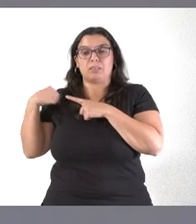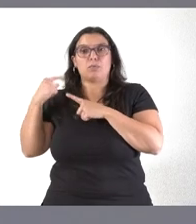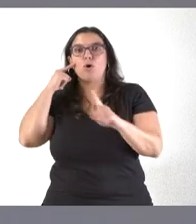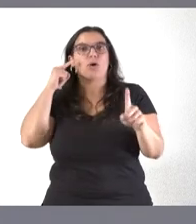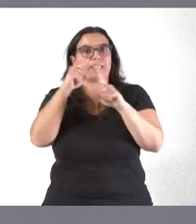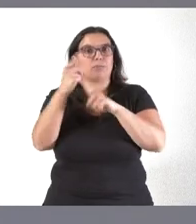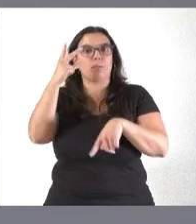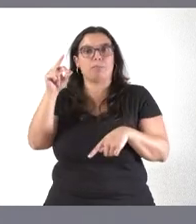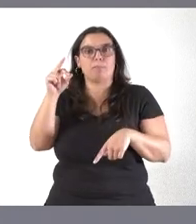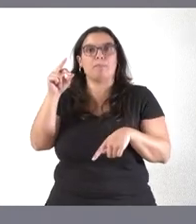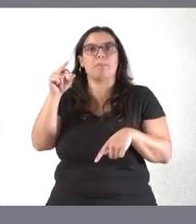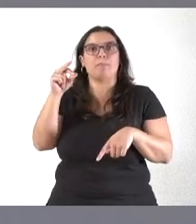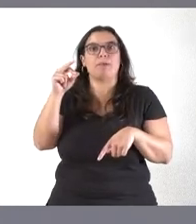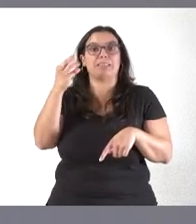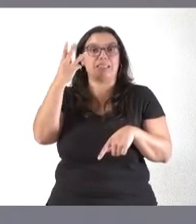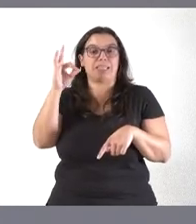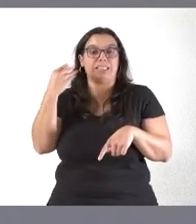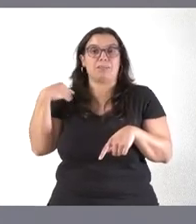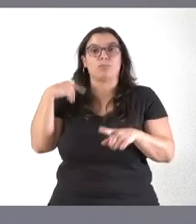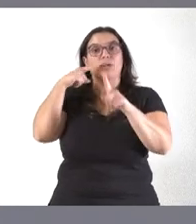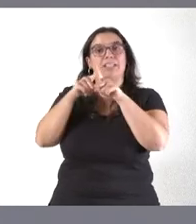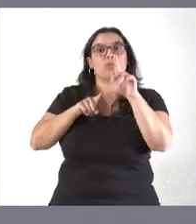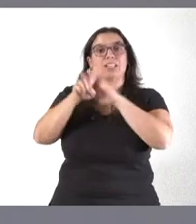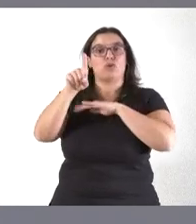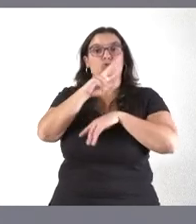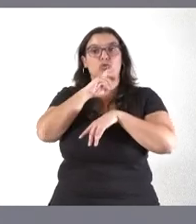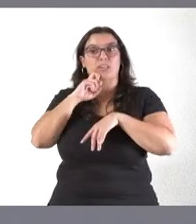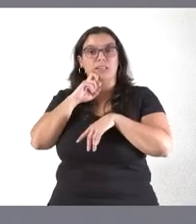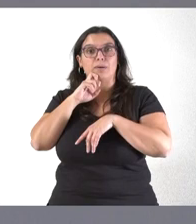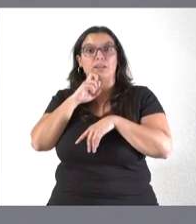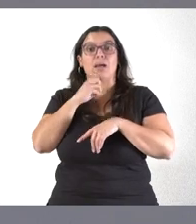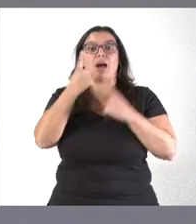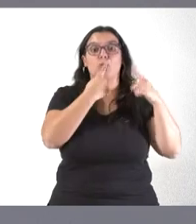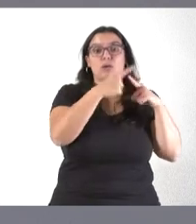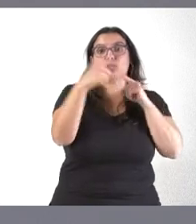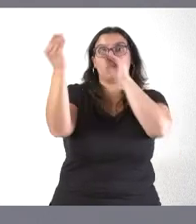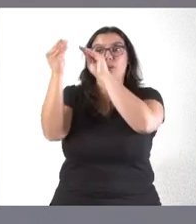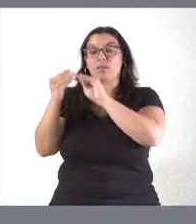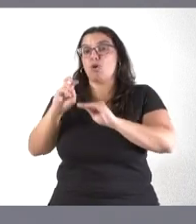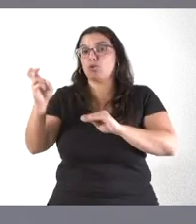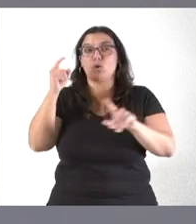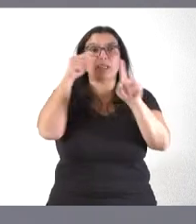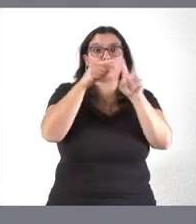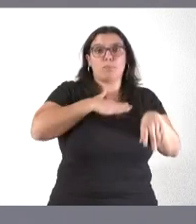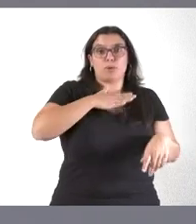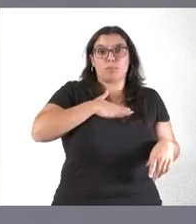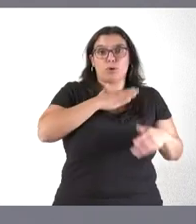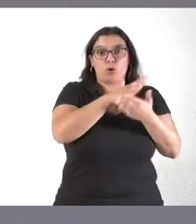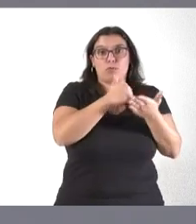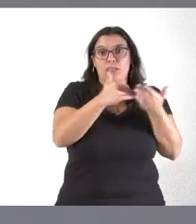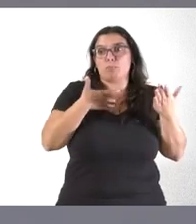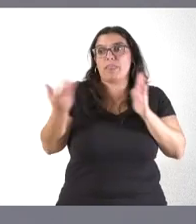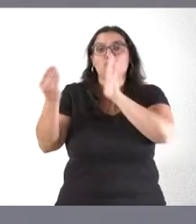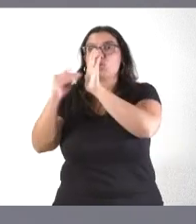de desarrollo sostenible y en otros son objetivos propios de nuestra comunidad Autónoma que puede no estar